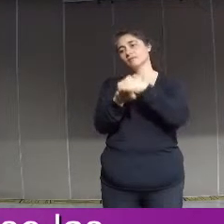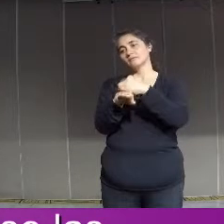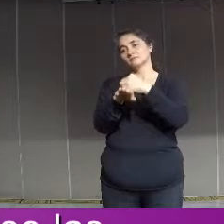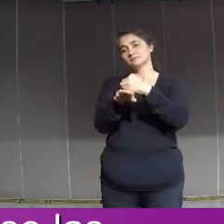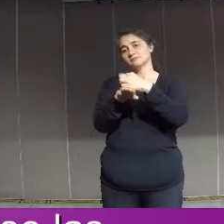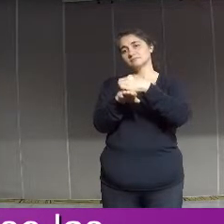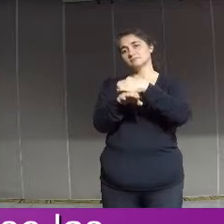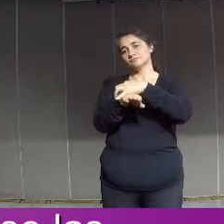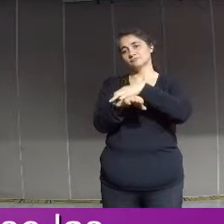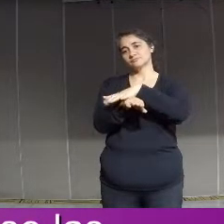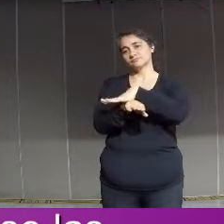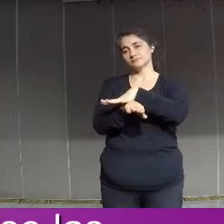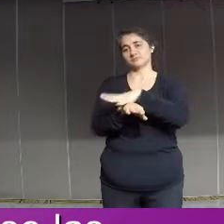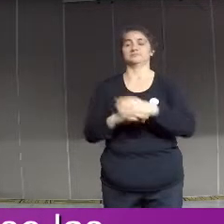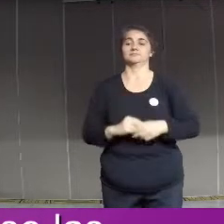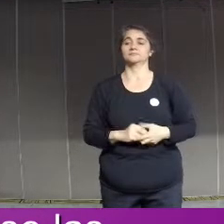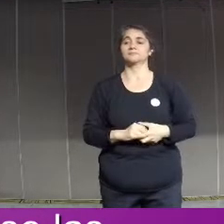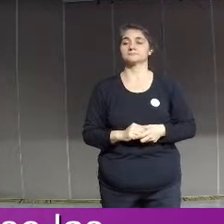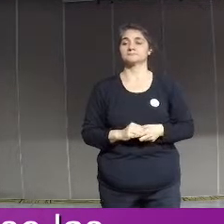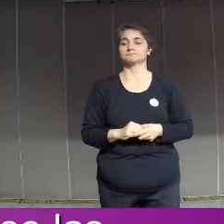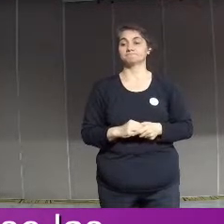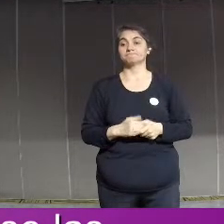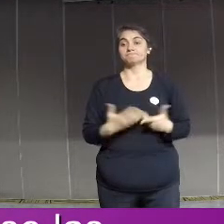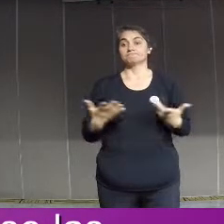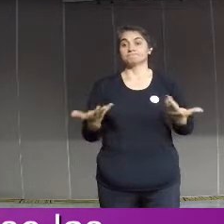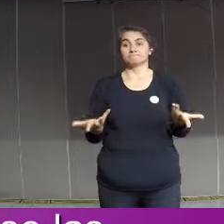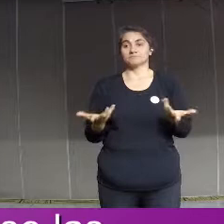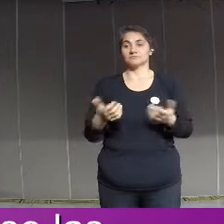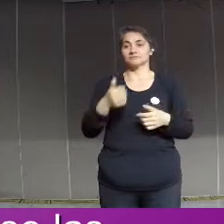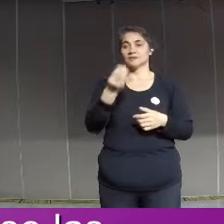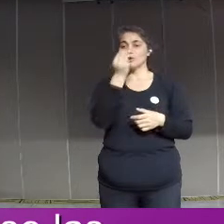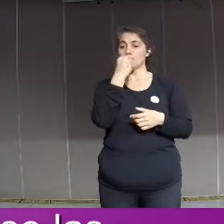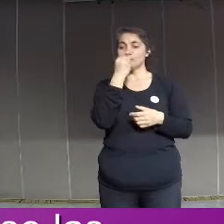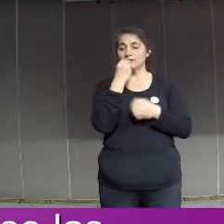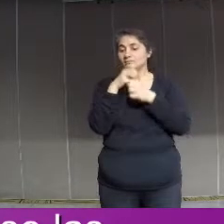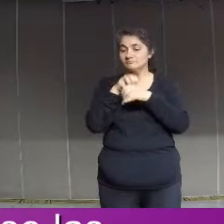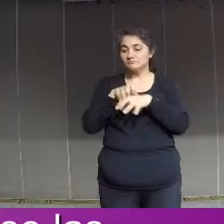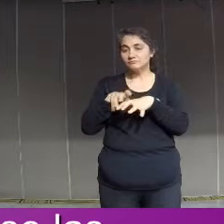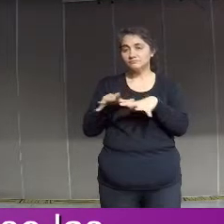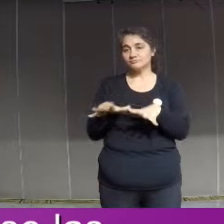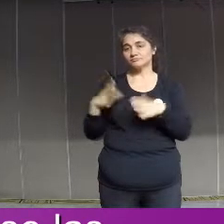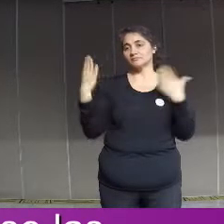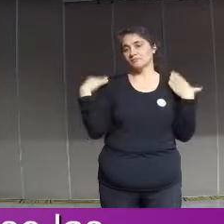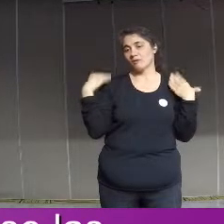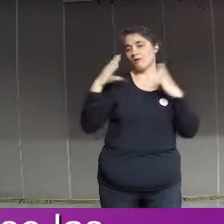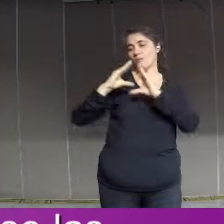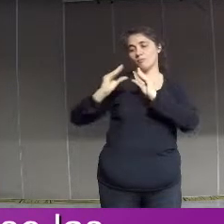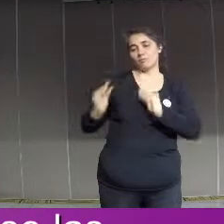Acá adelante se está yendo el alimento como para la vía aérea.